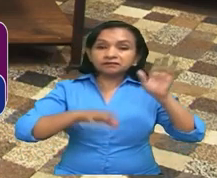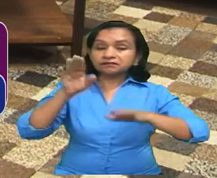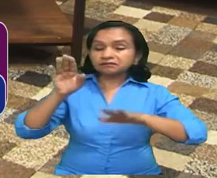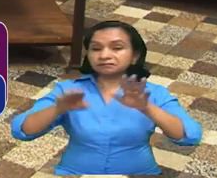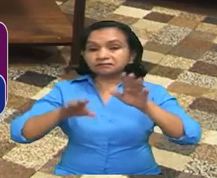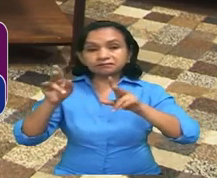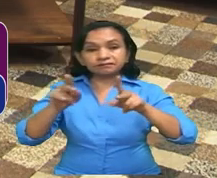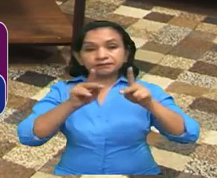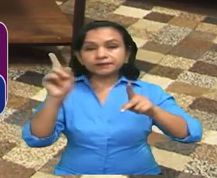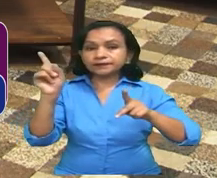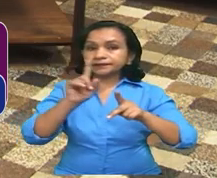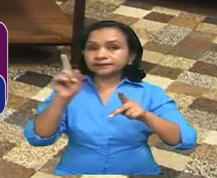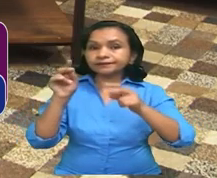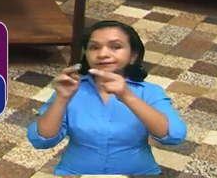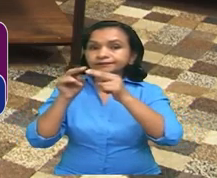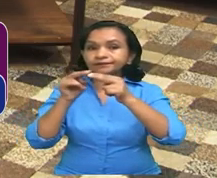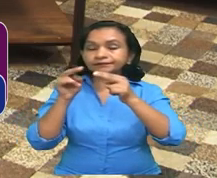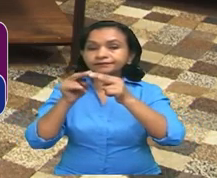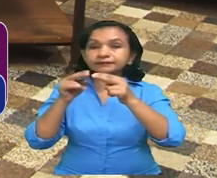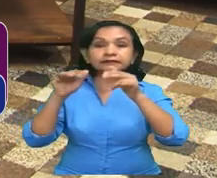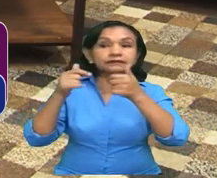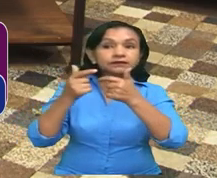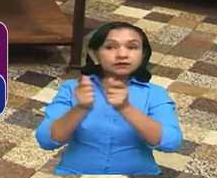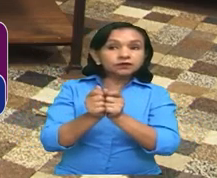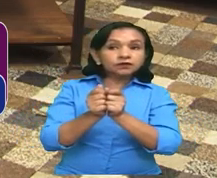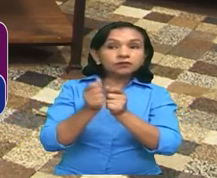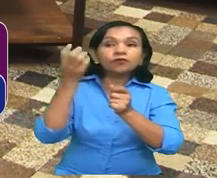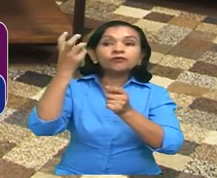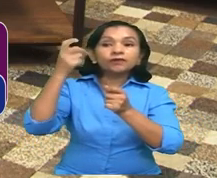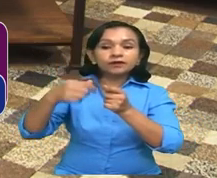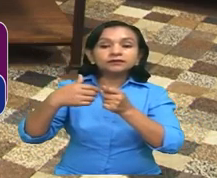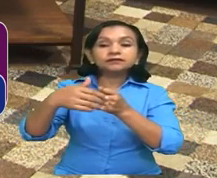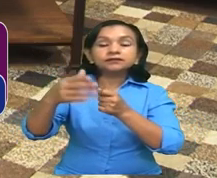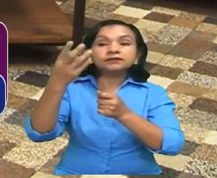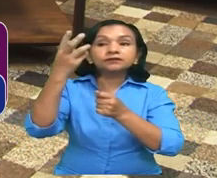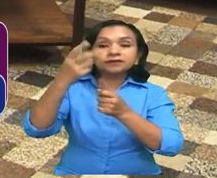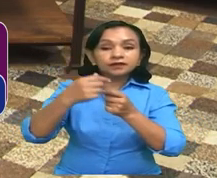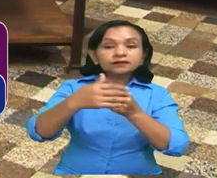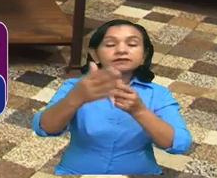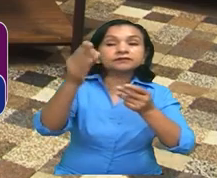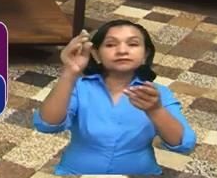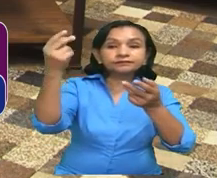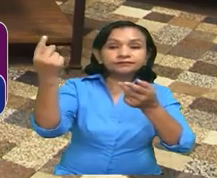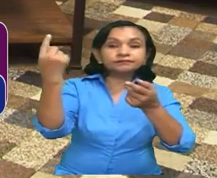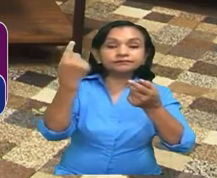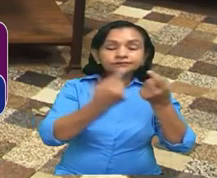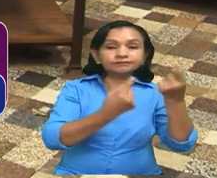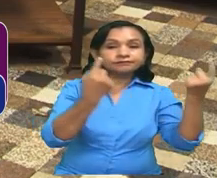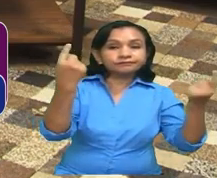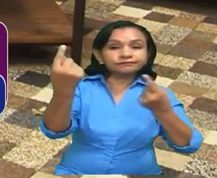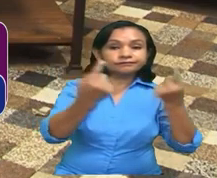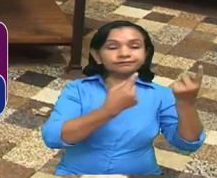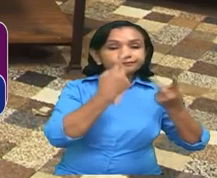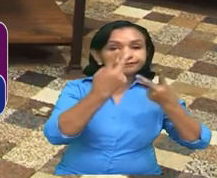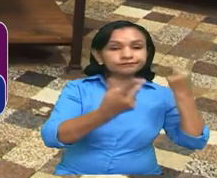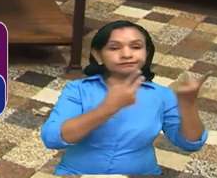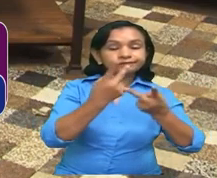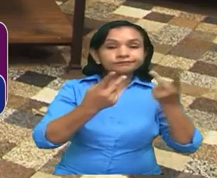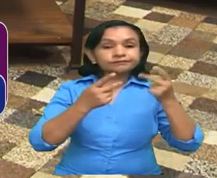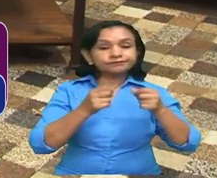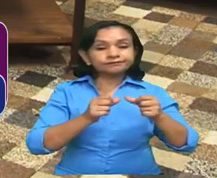mayoristas, poder ofertarles un mejor precio y garantizarles ese flujo continuo de turistas, que no solamente queden con el que